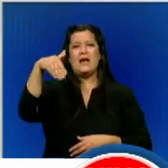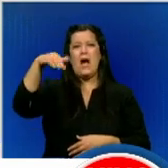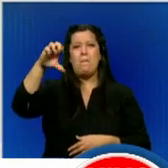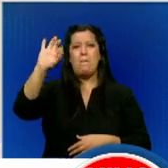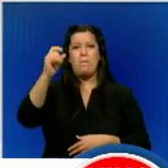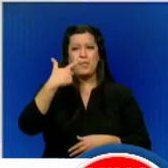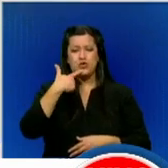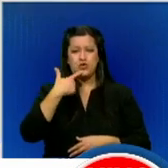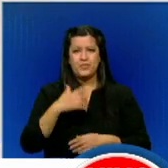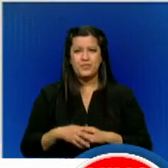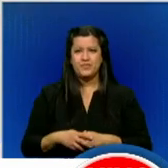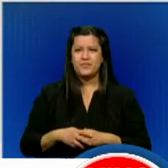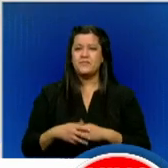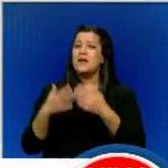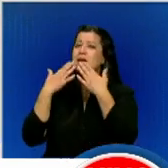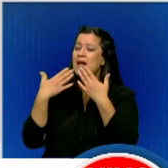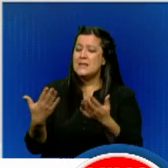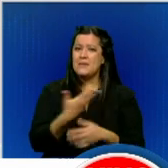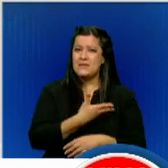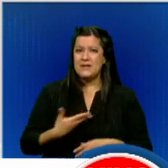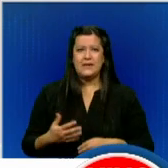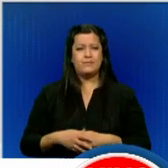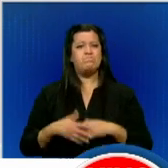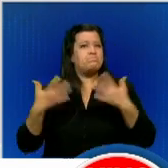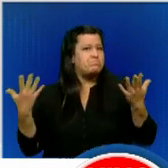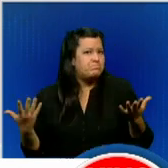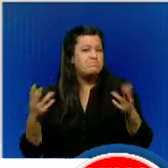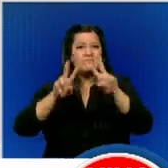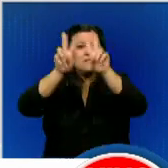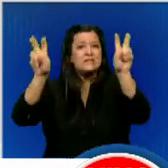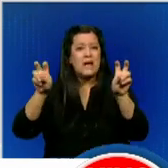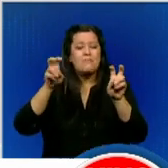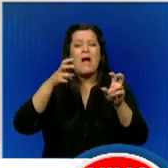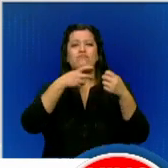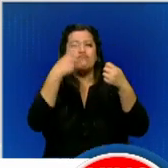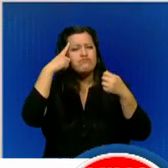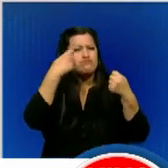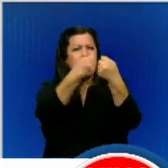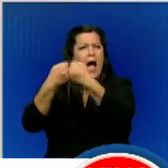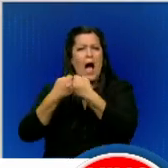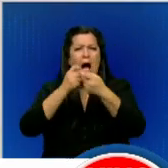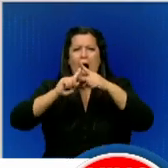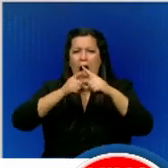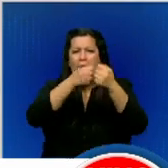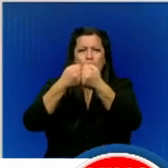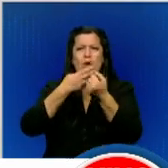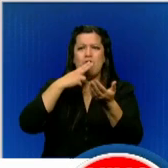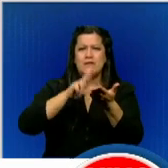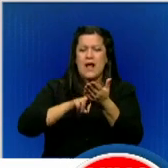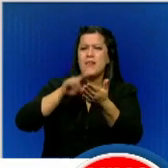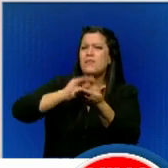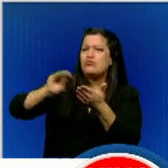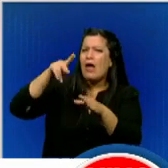gracias señor presidente bueno consenso fiscal diputado perdón